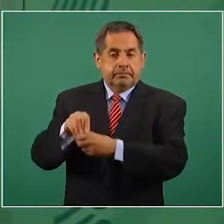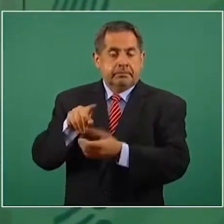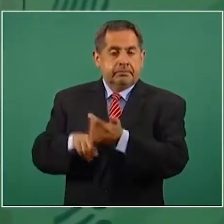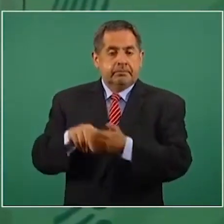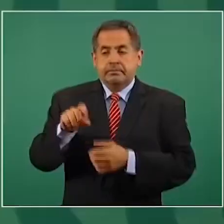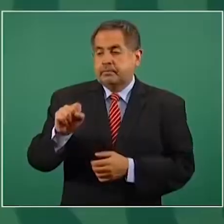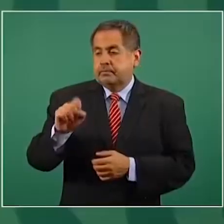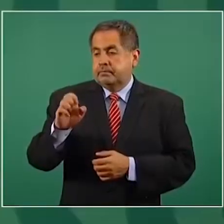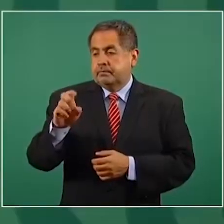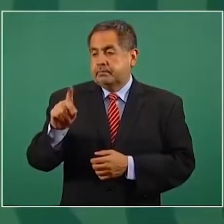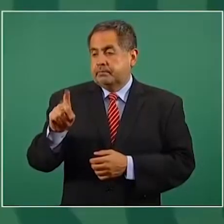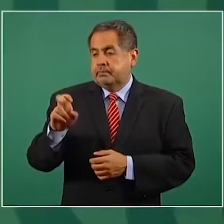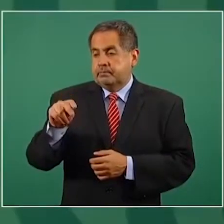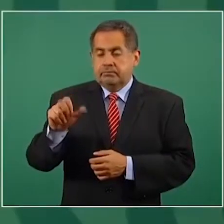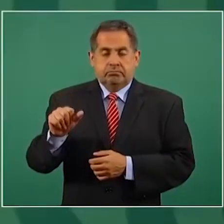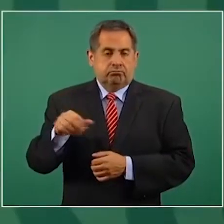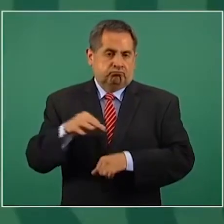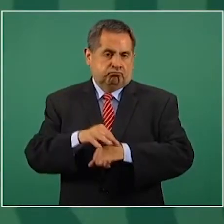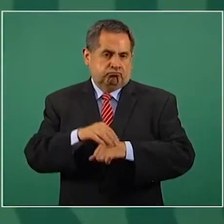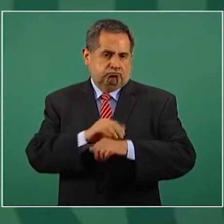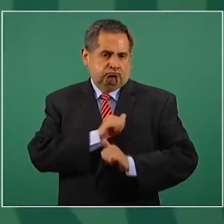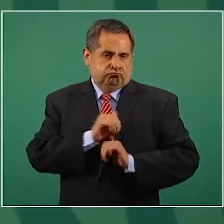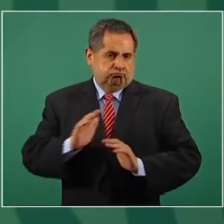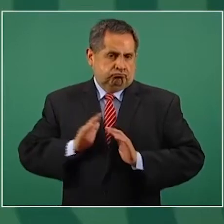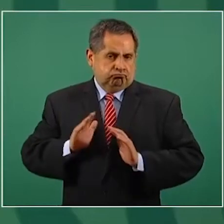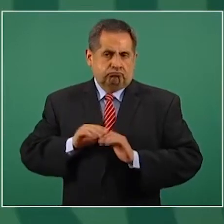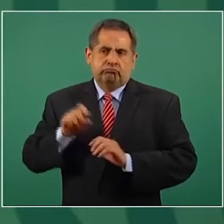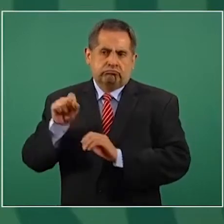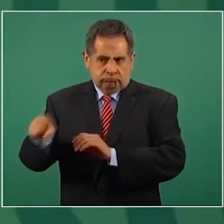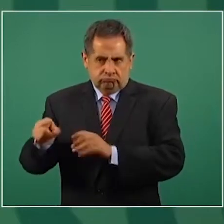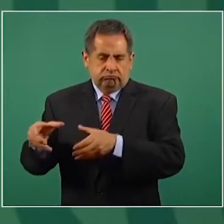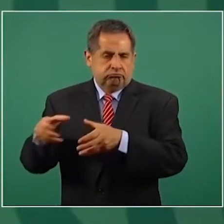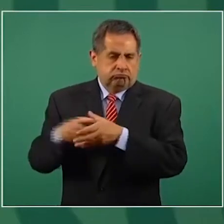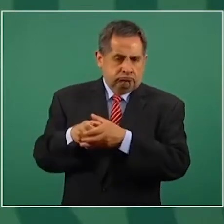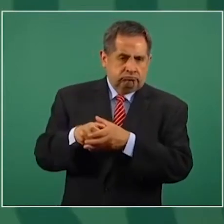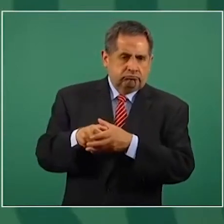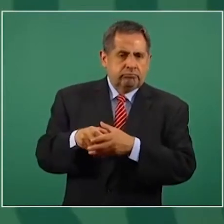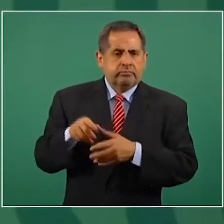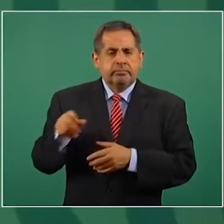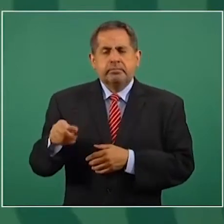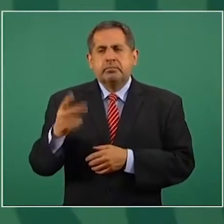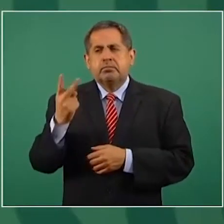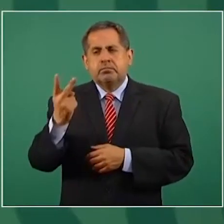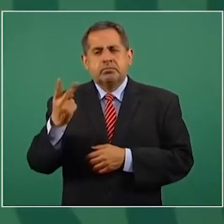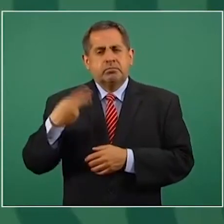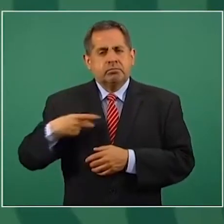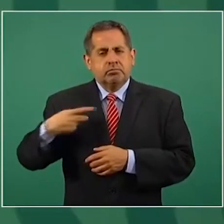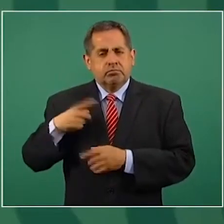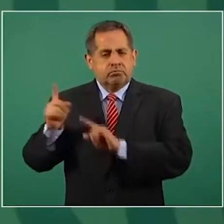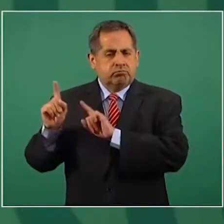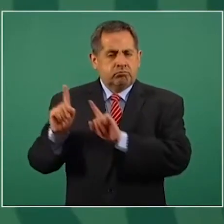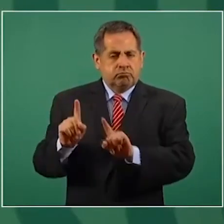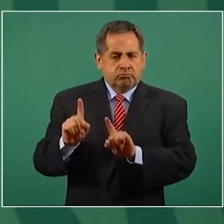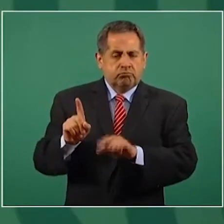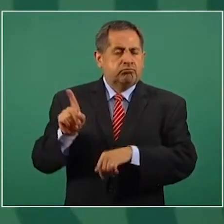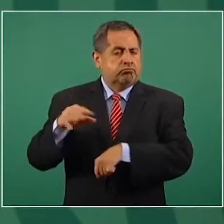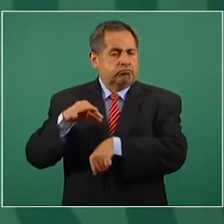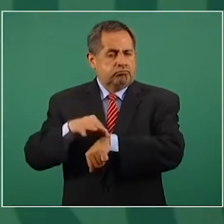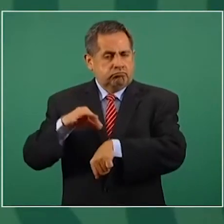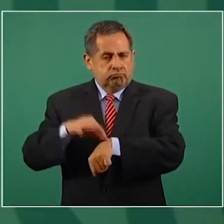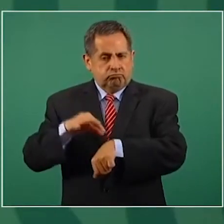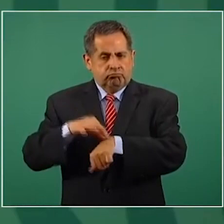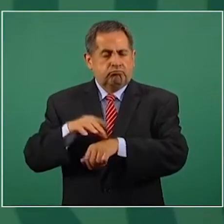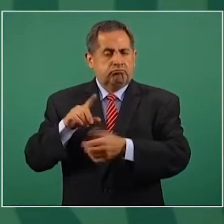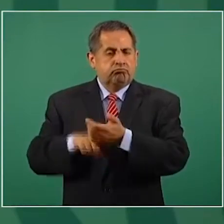Defensa, médico militar, y las dos personas, dos médicos